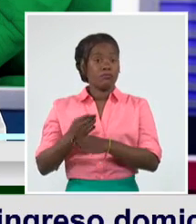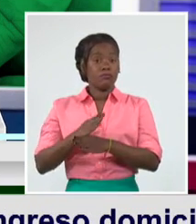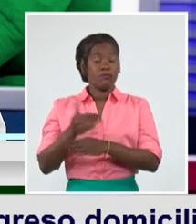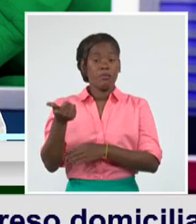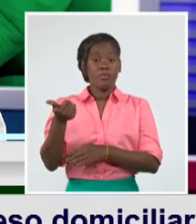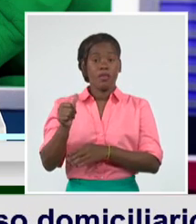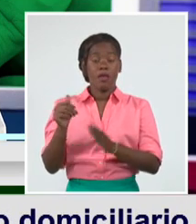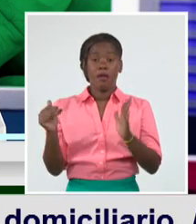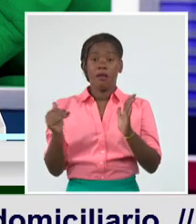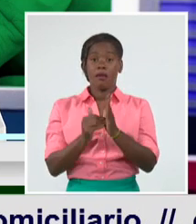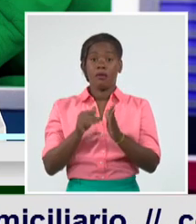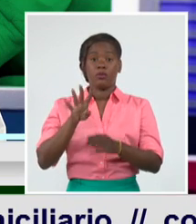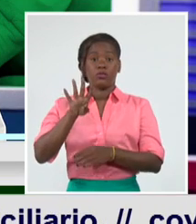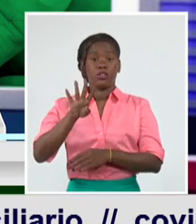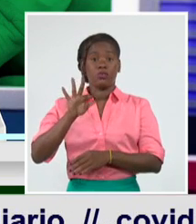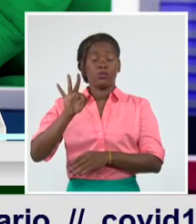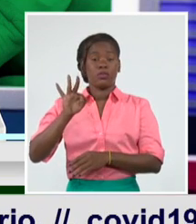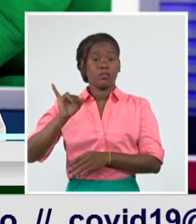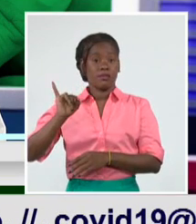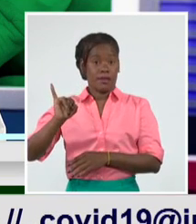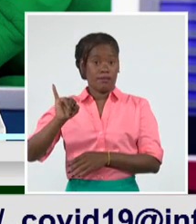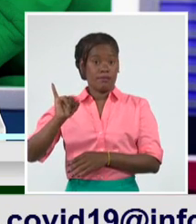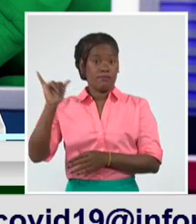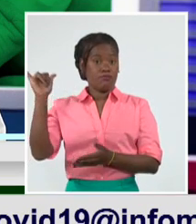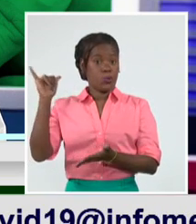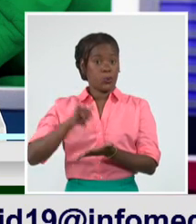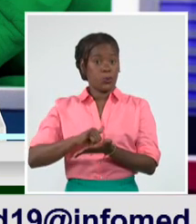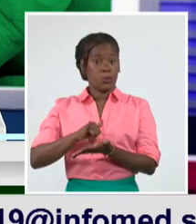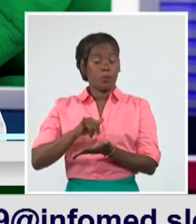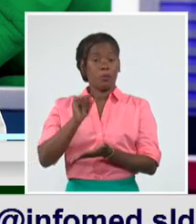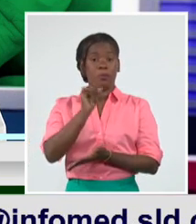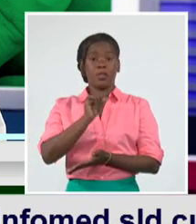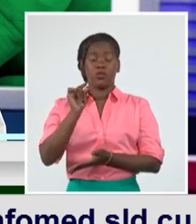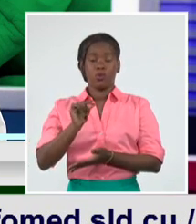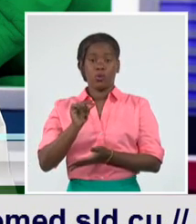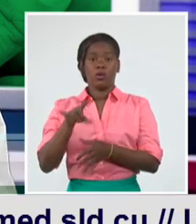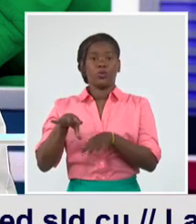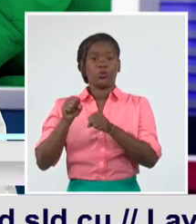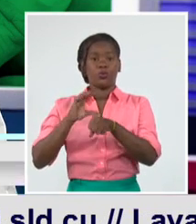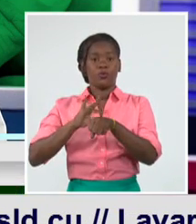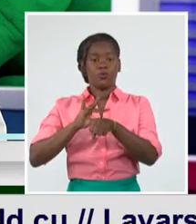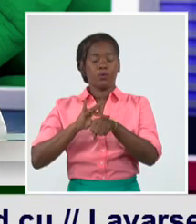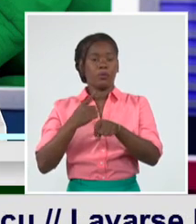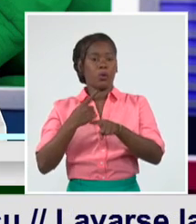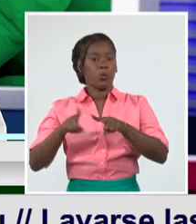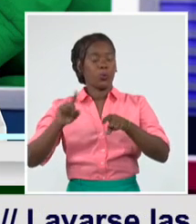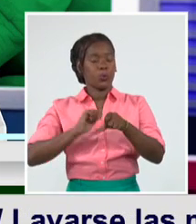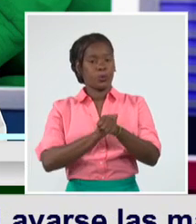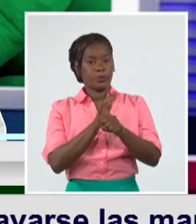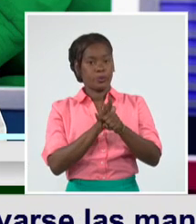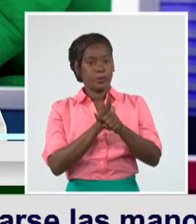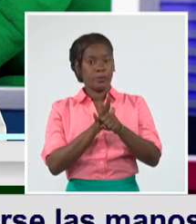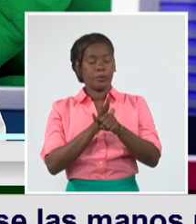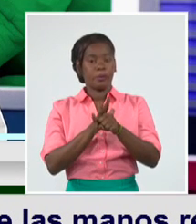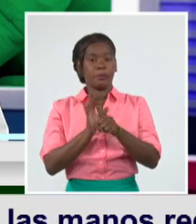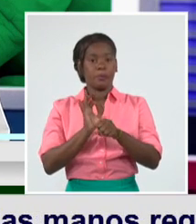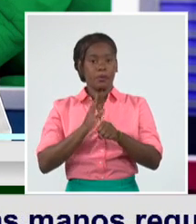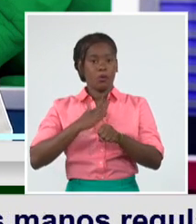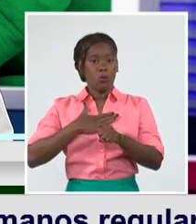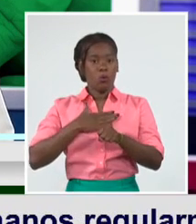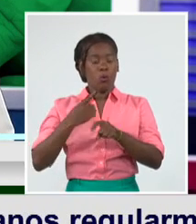10.486 pacientes de los diagnosticados en Cuba. Se trabaja para precisar la fuente